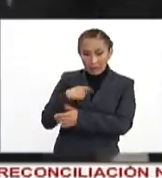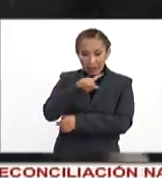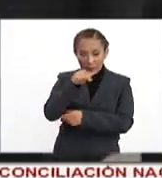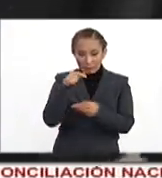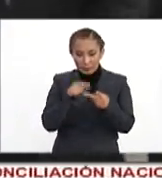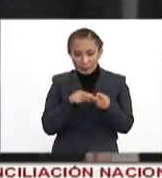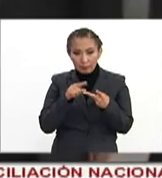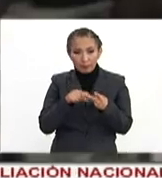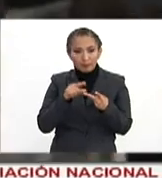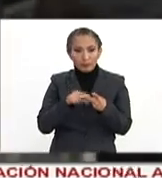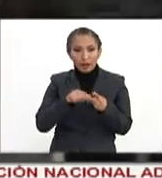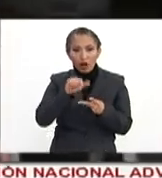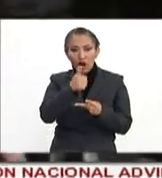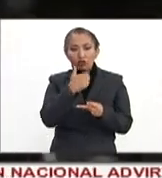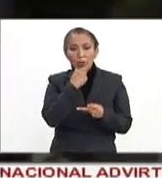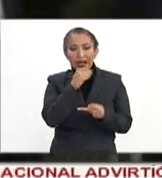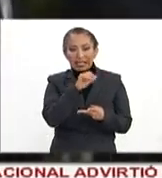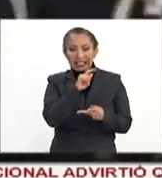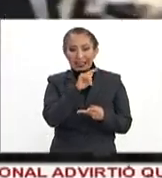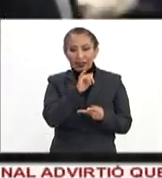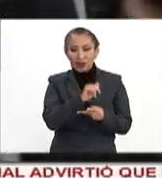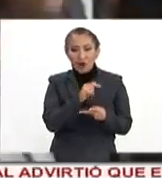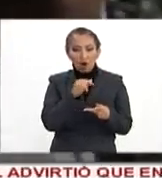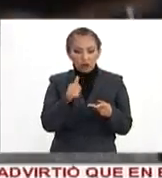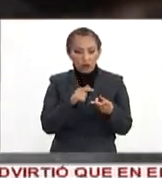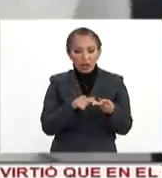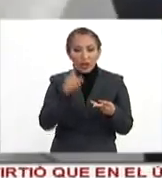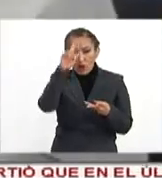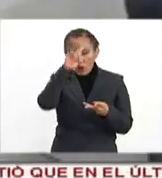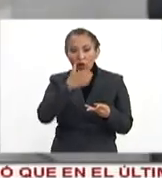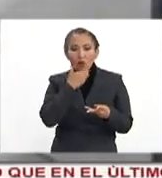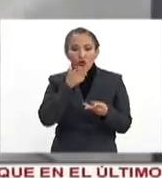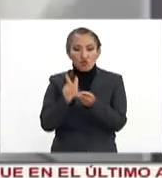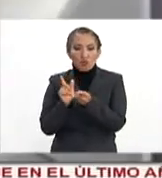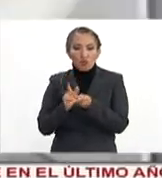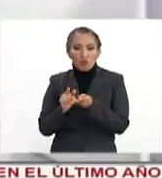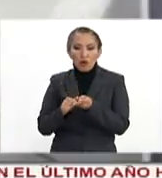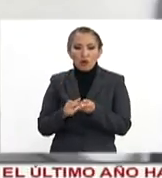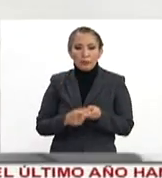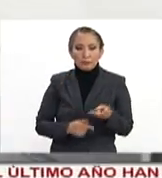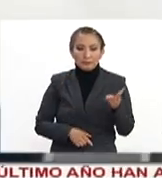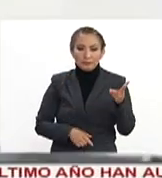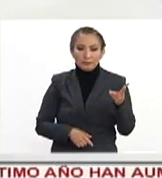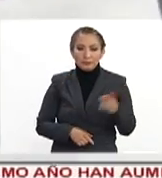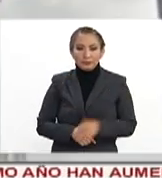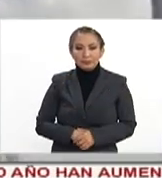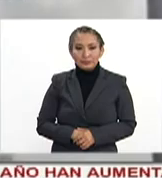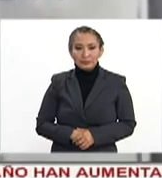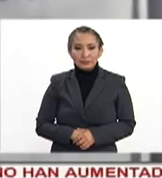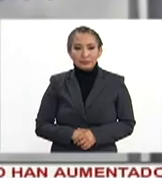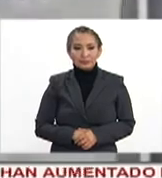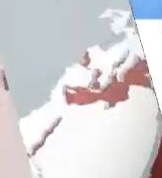siguen el centrista Ahn Cheol-soo y el conservador Hong Joo-pyo.